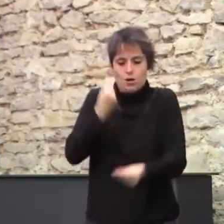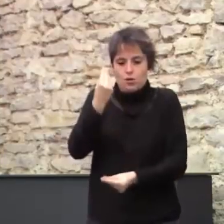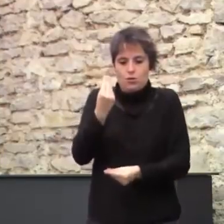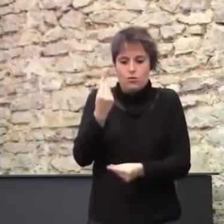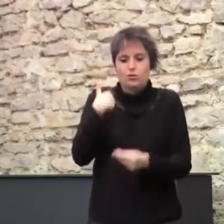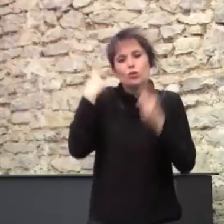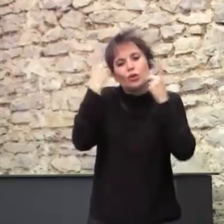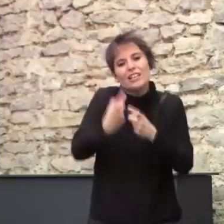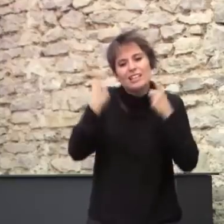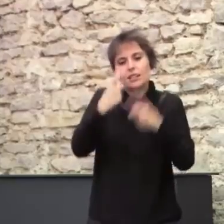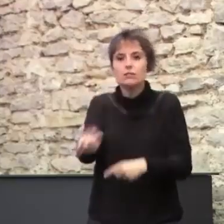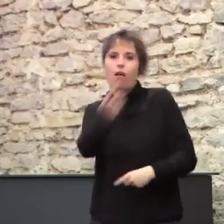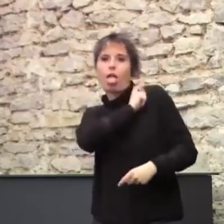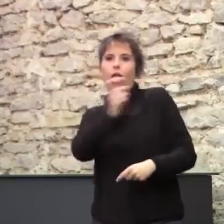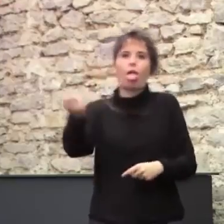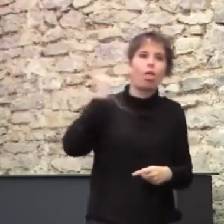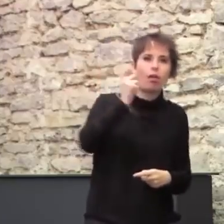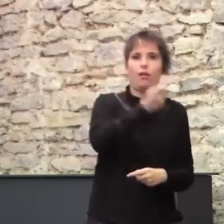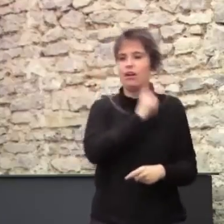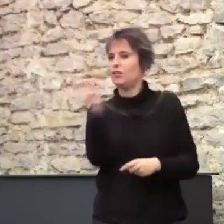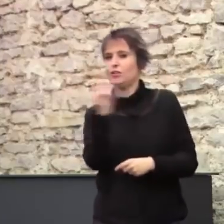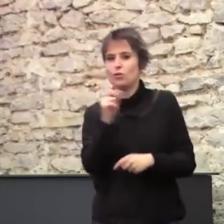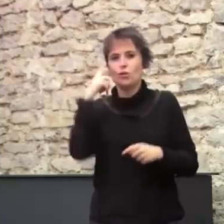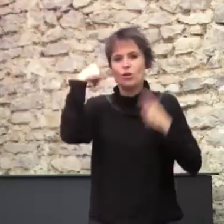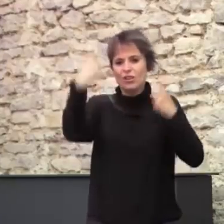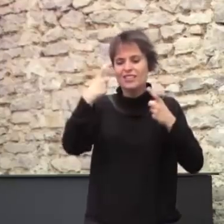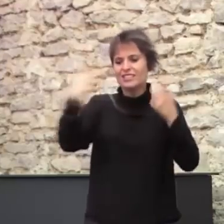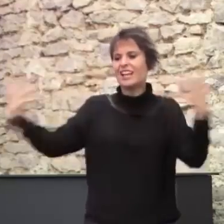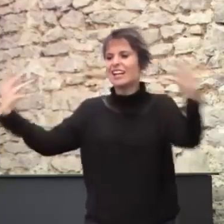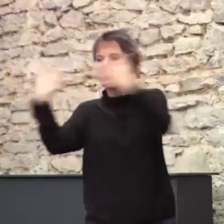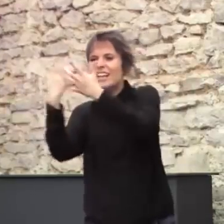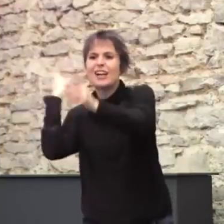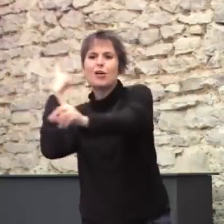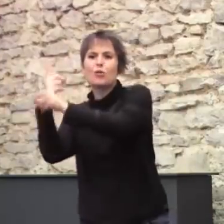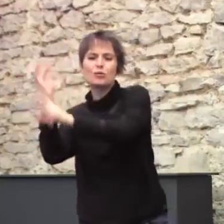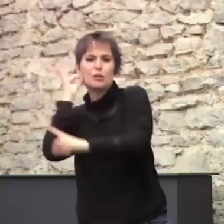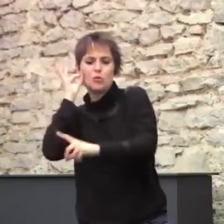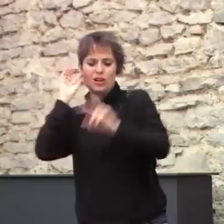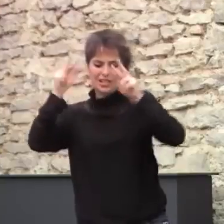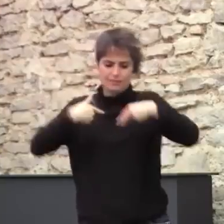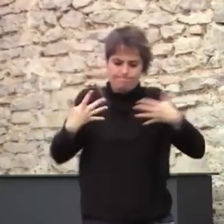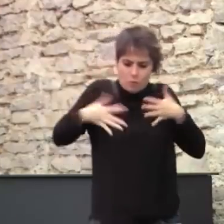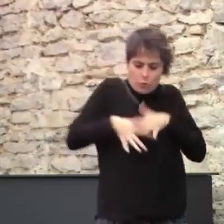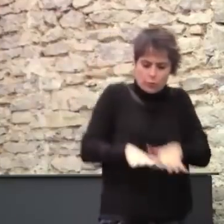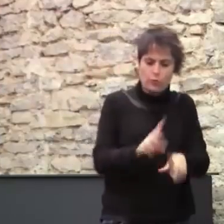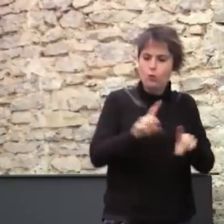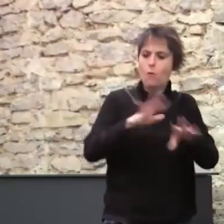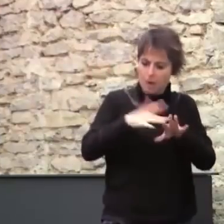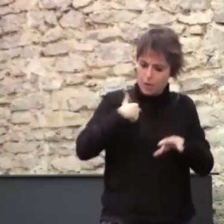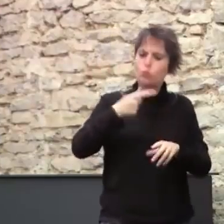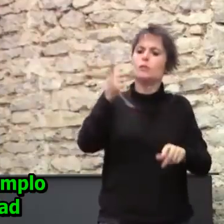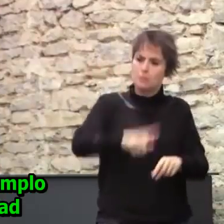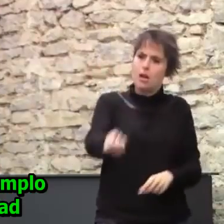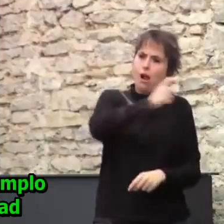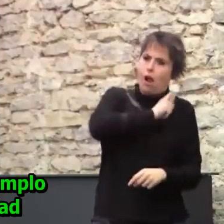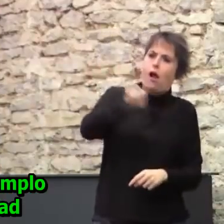no, lo que intento es no fustigarme y torturarme y no interiorizar la guerra contra las mujeres en mí, ¿no? Para que yo también me machaque a mí